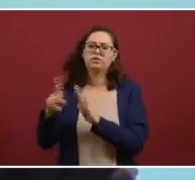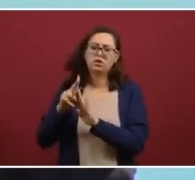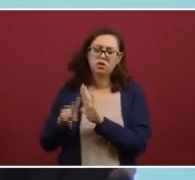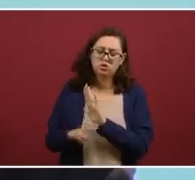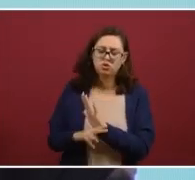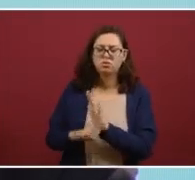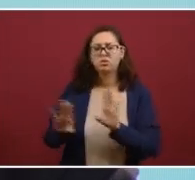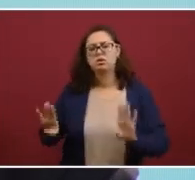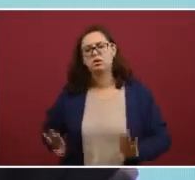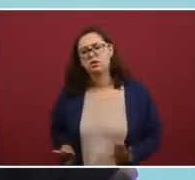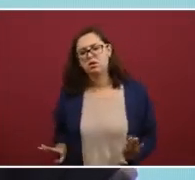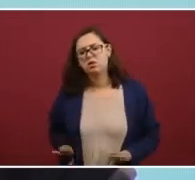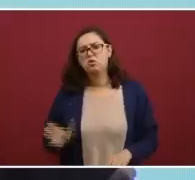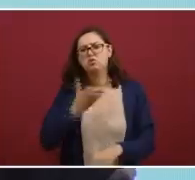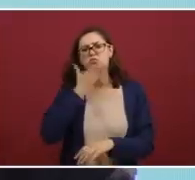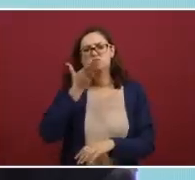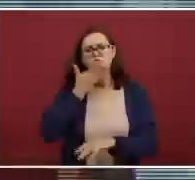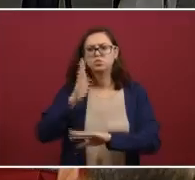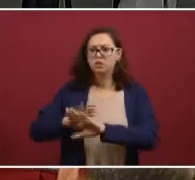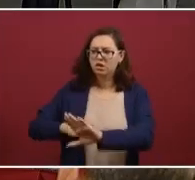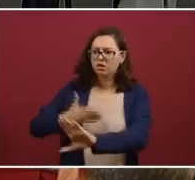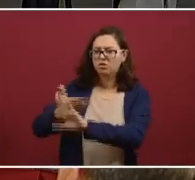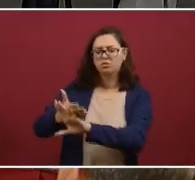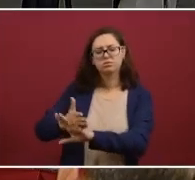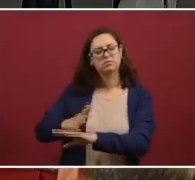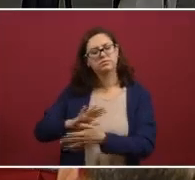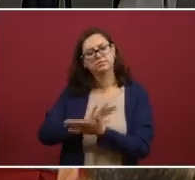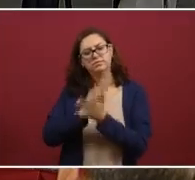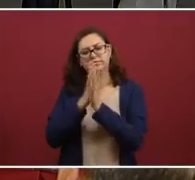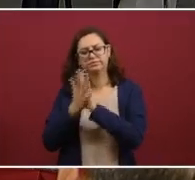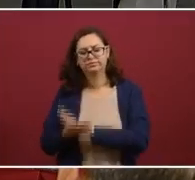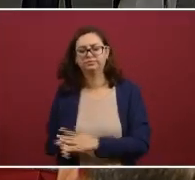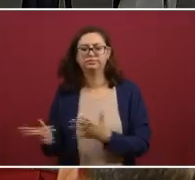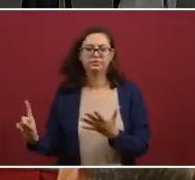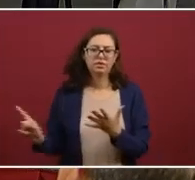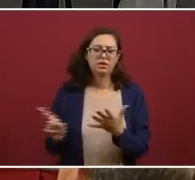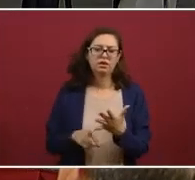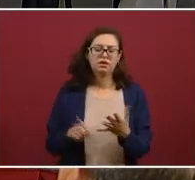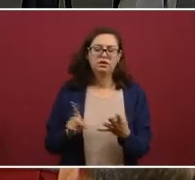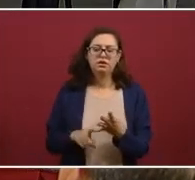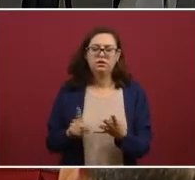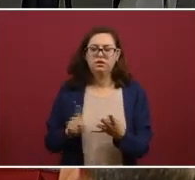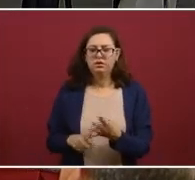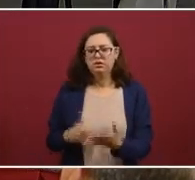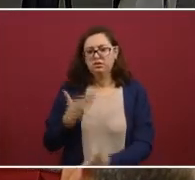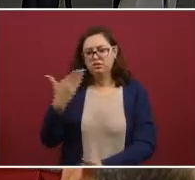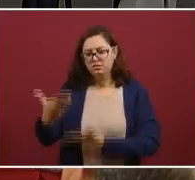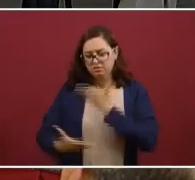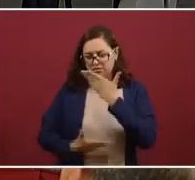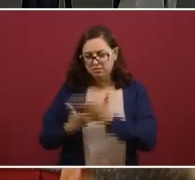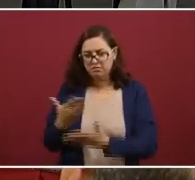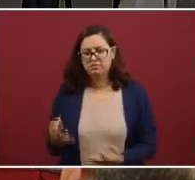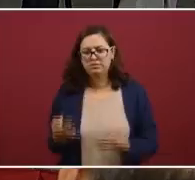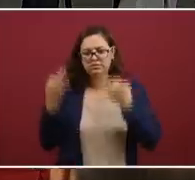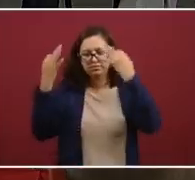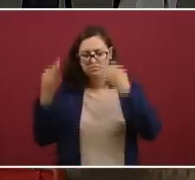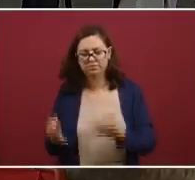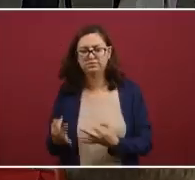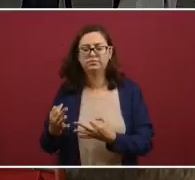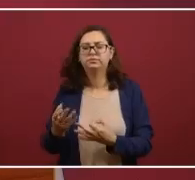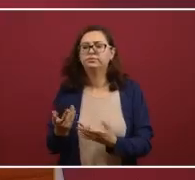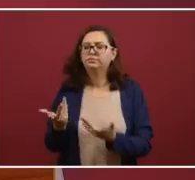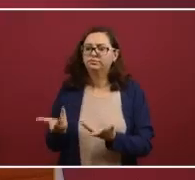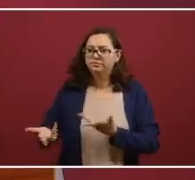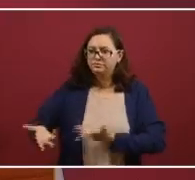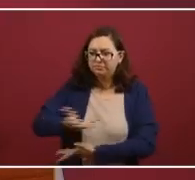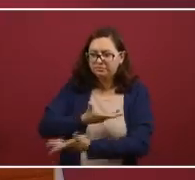y comportamientos violentos, los servicios de calidad con atención en la prevención y la resiliencia y el manejo de datos